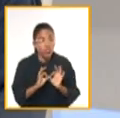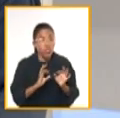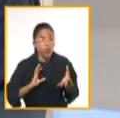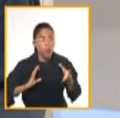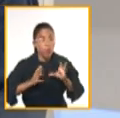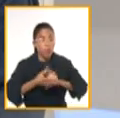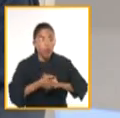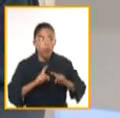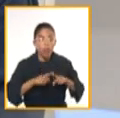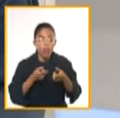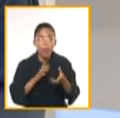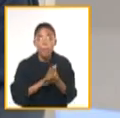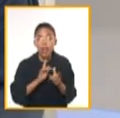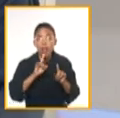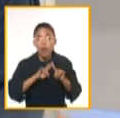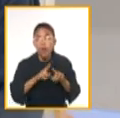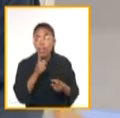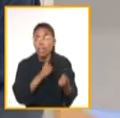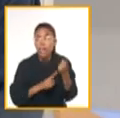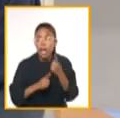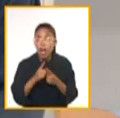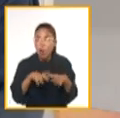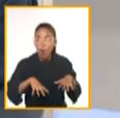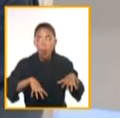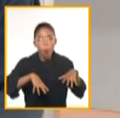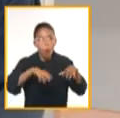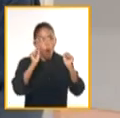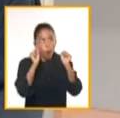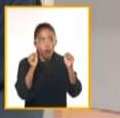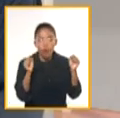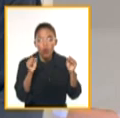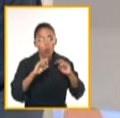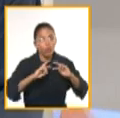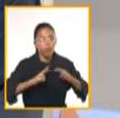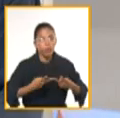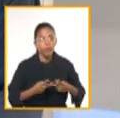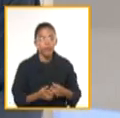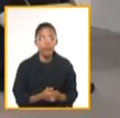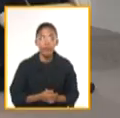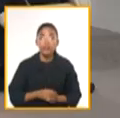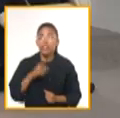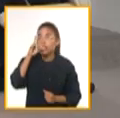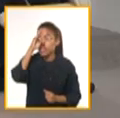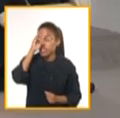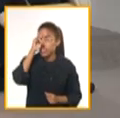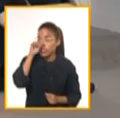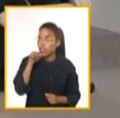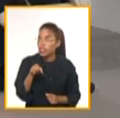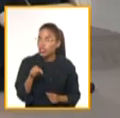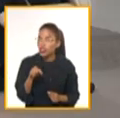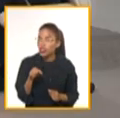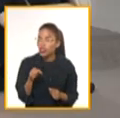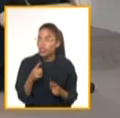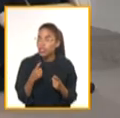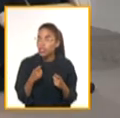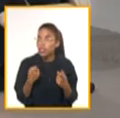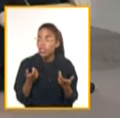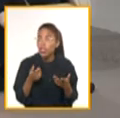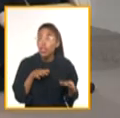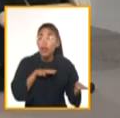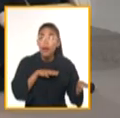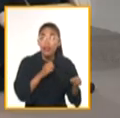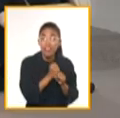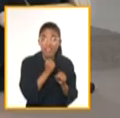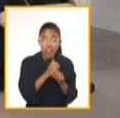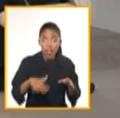de megawatts te puede caer el sistema también. O sea, es diferente la operación. Que eso implica que no solo tienen que estar muy bien preparados los que trabajan